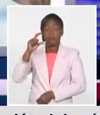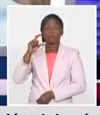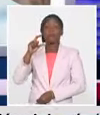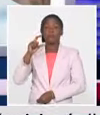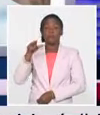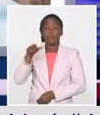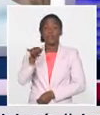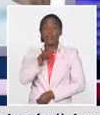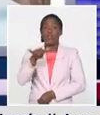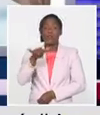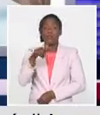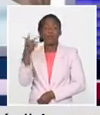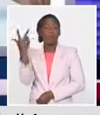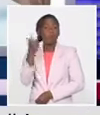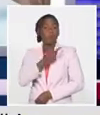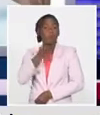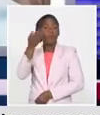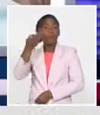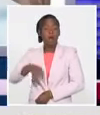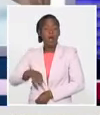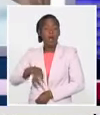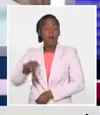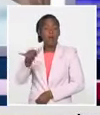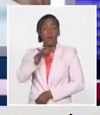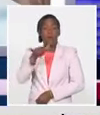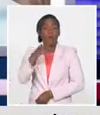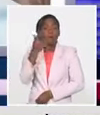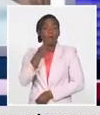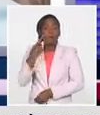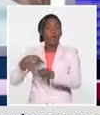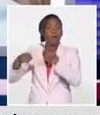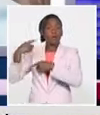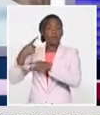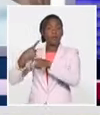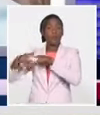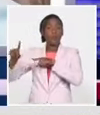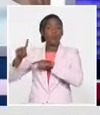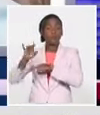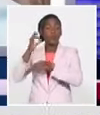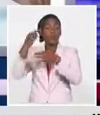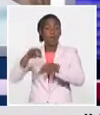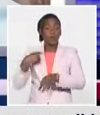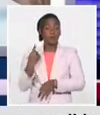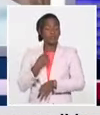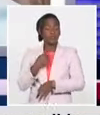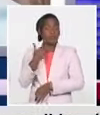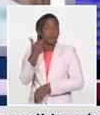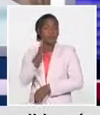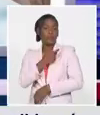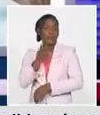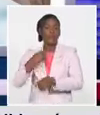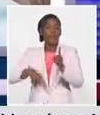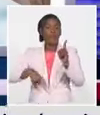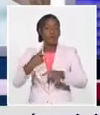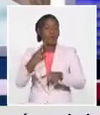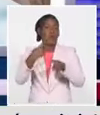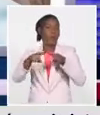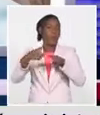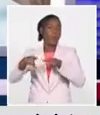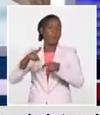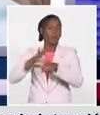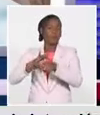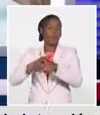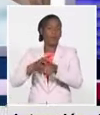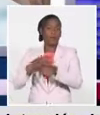vacuna pentavalente, es similar a la vacuna de la hepatitis B, es decir, es la plataforma tecnológica exactamente que se utiliza para estos